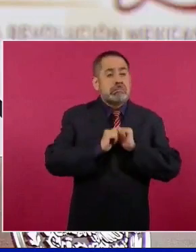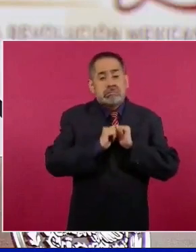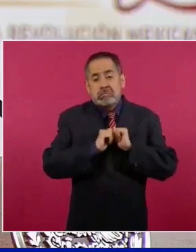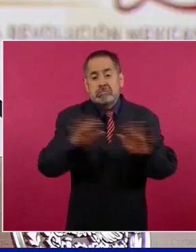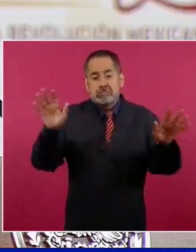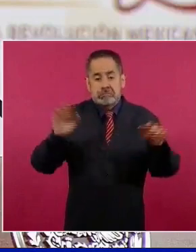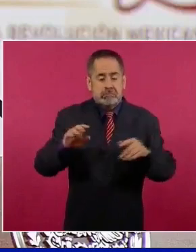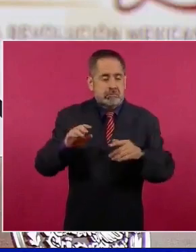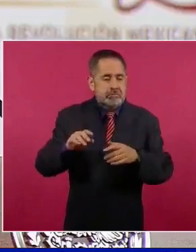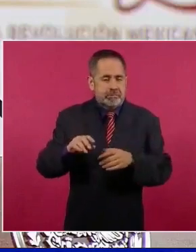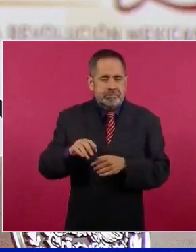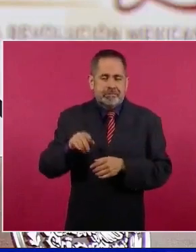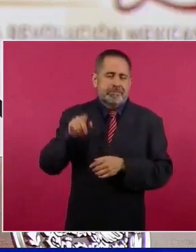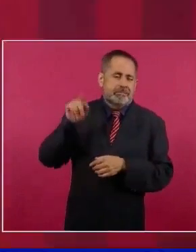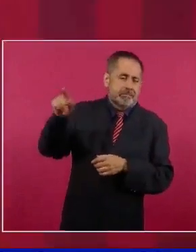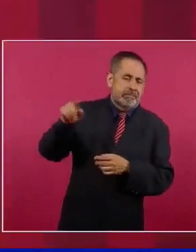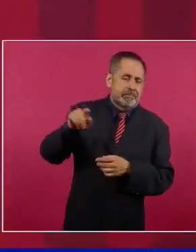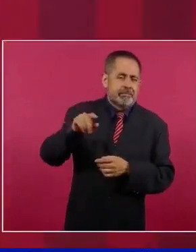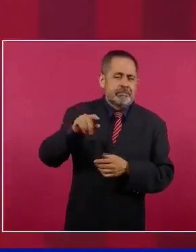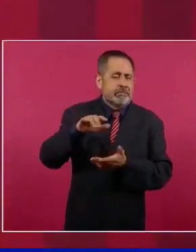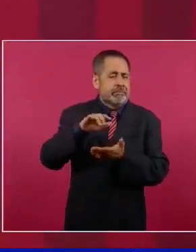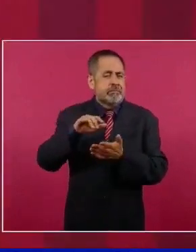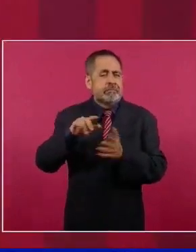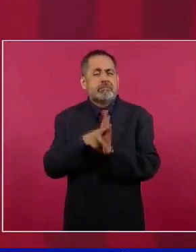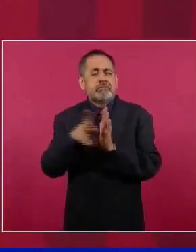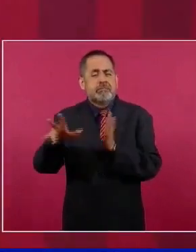hasta el New York Times, el Washington Post,